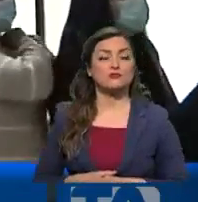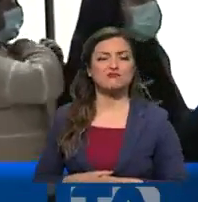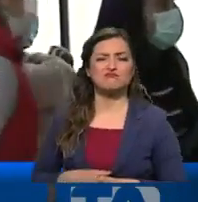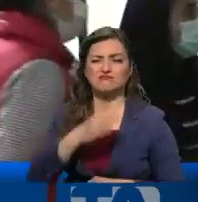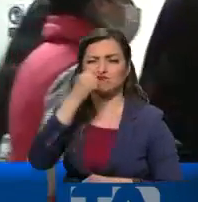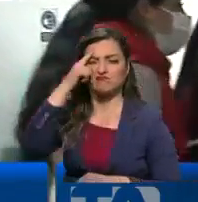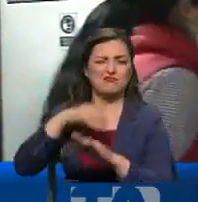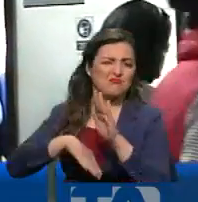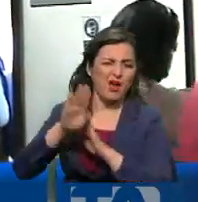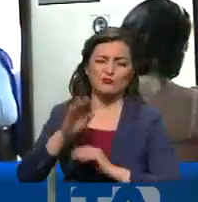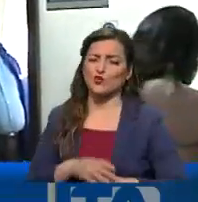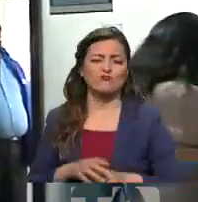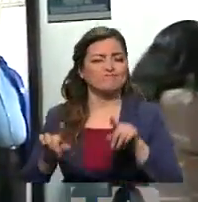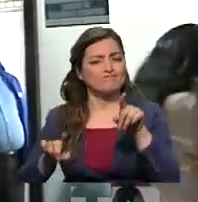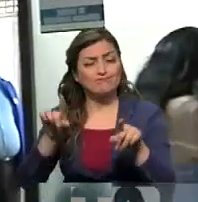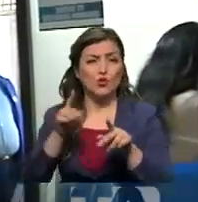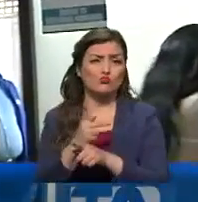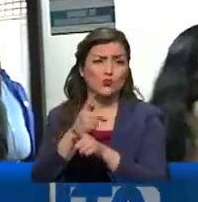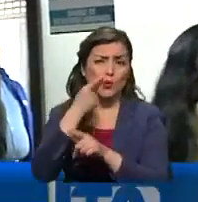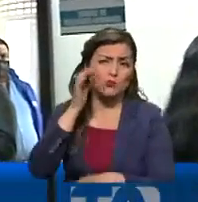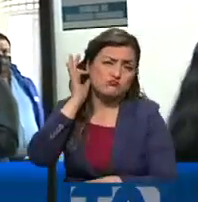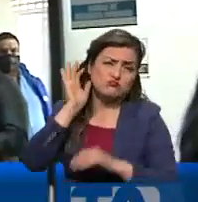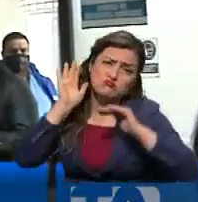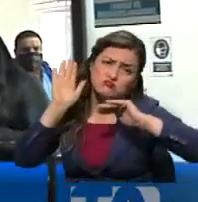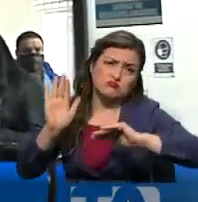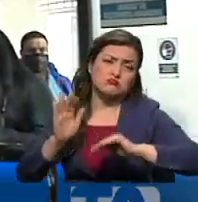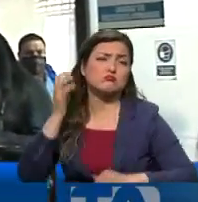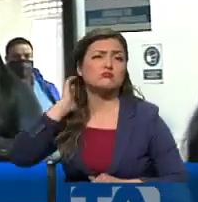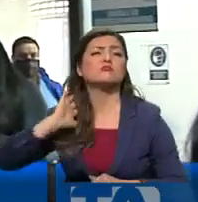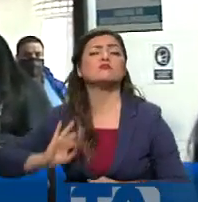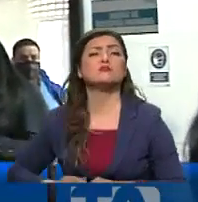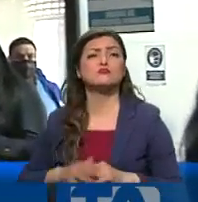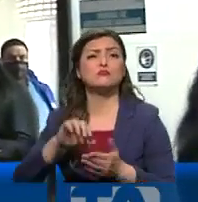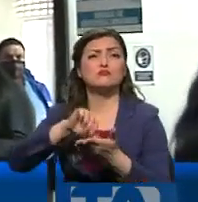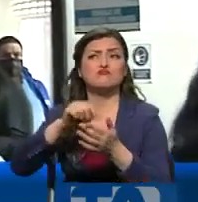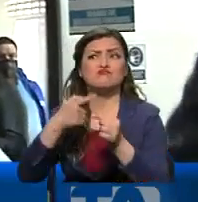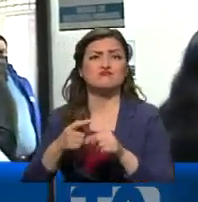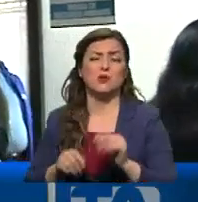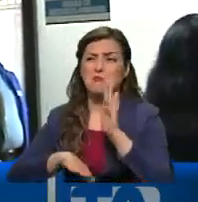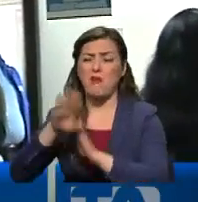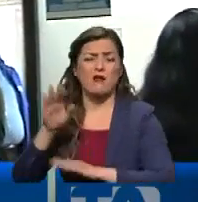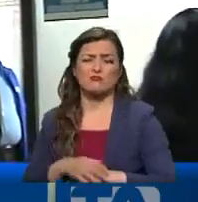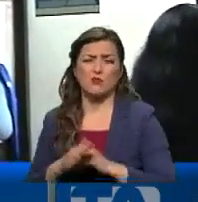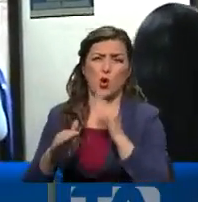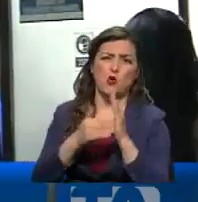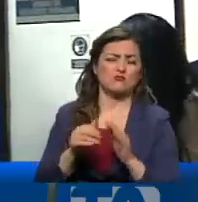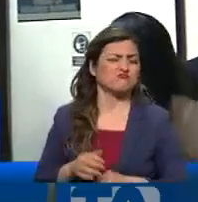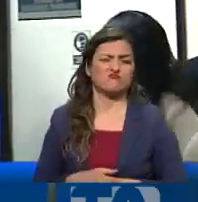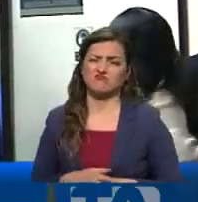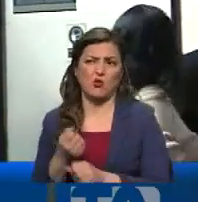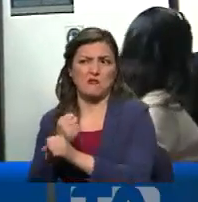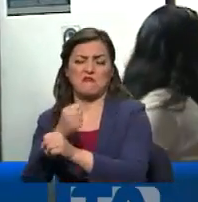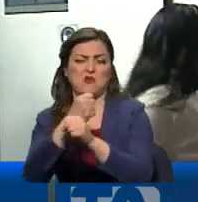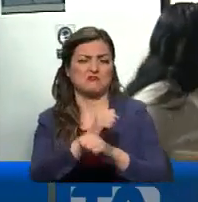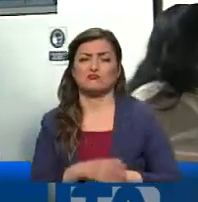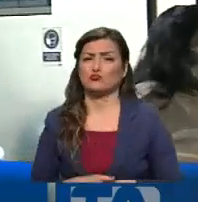Yo le puedo decir que existen varios concejales, compañeras y compañeros comprometidos con la ciudad de Quito. No existe una mayoría en oposición o de defensa